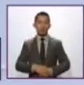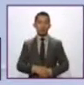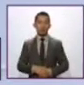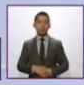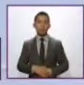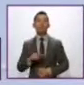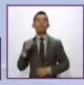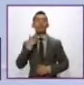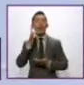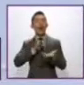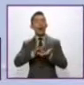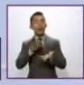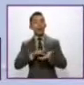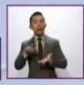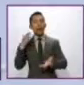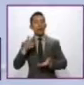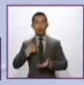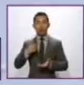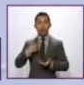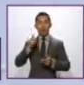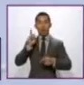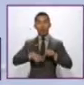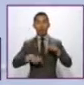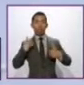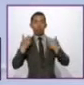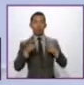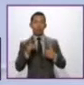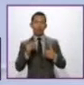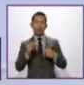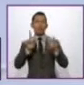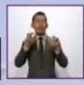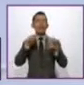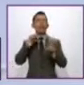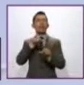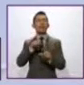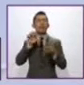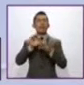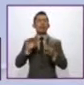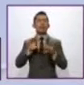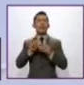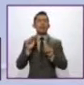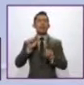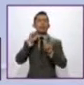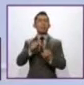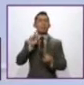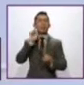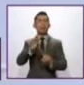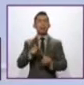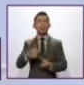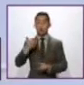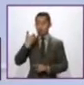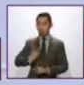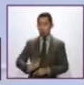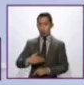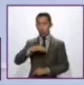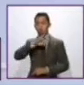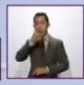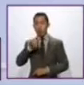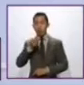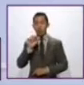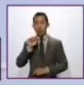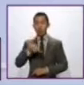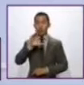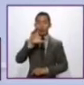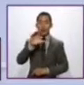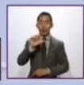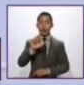a Querétaro, no vengo a golpear. Es muy fácil, el tema que estamos hablando, voy a ahondar en mi tema. Lo que Juan Carlos viene a proponer es justamente